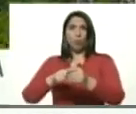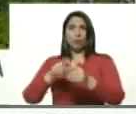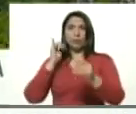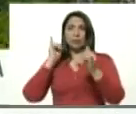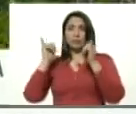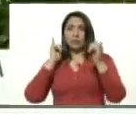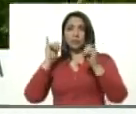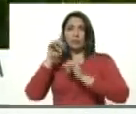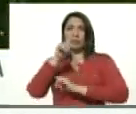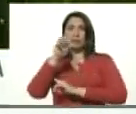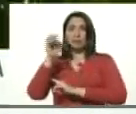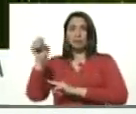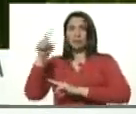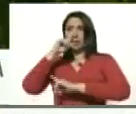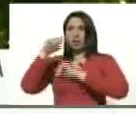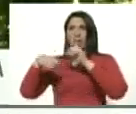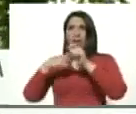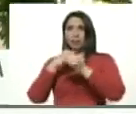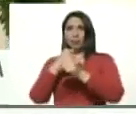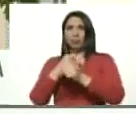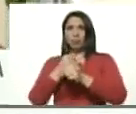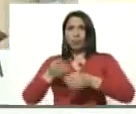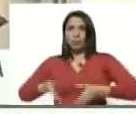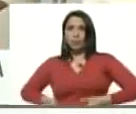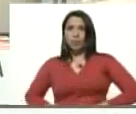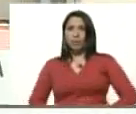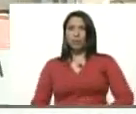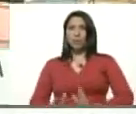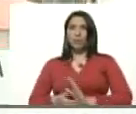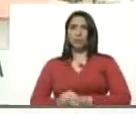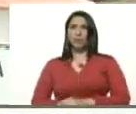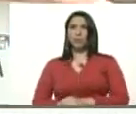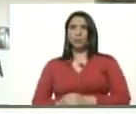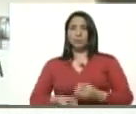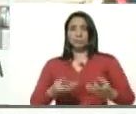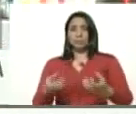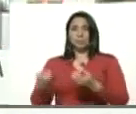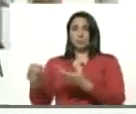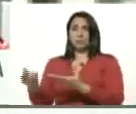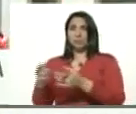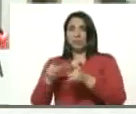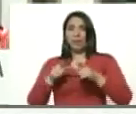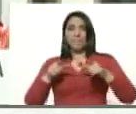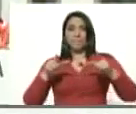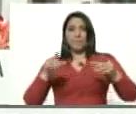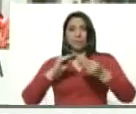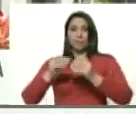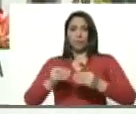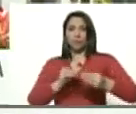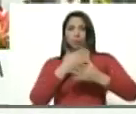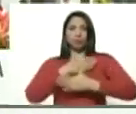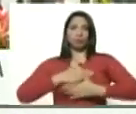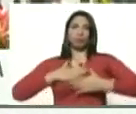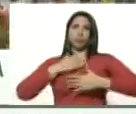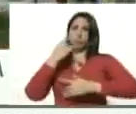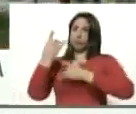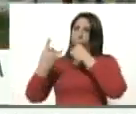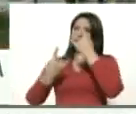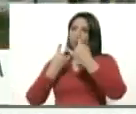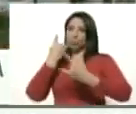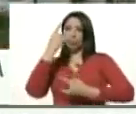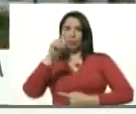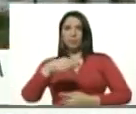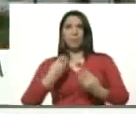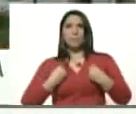Aquiles y entregándole a la ciudad espacios recuperados para el disfrute, para la recreación, para el esparcimiento y para